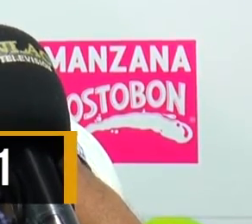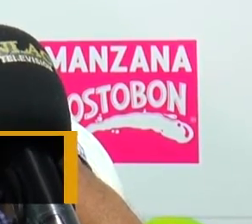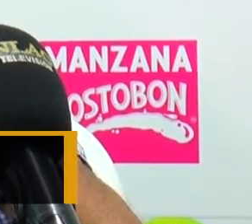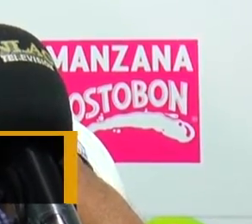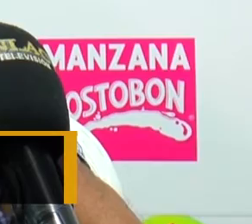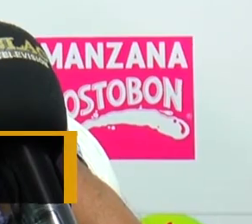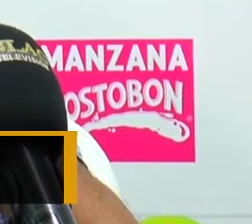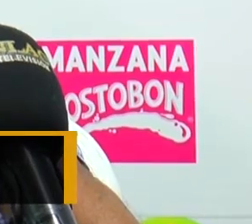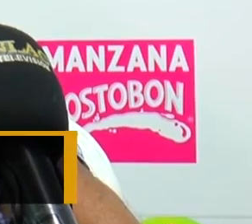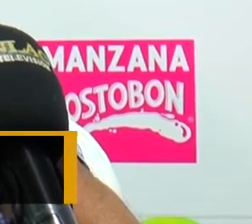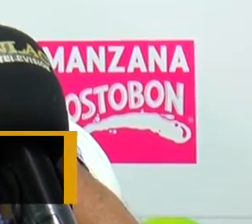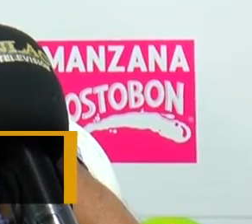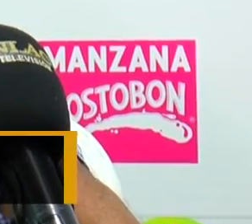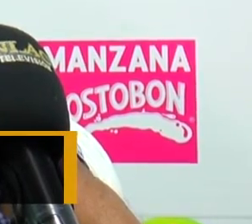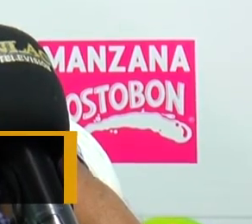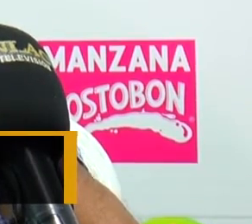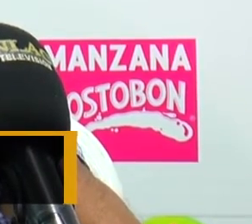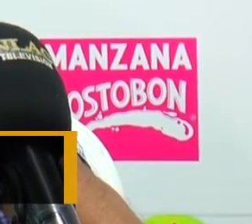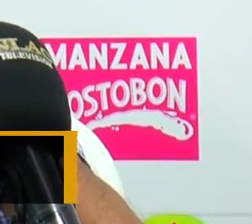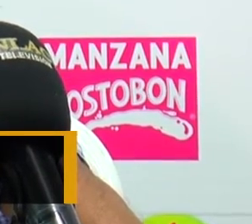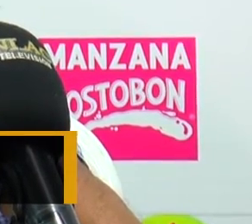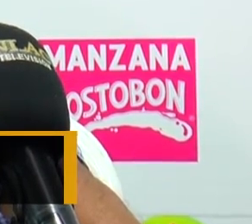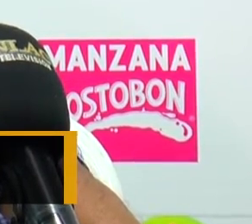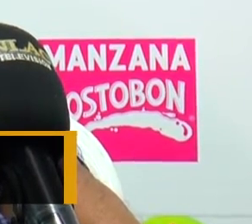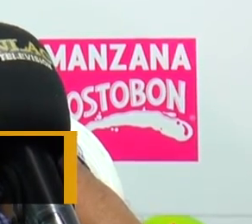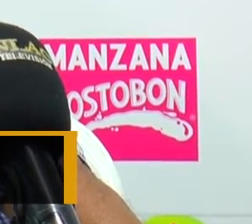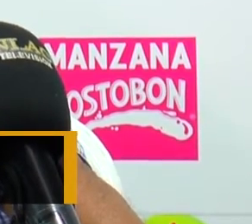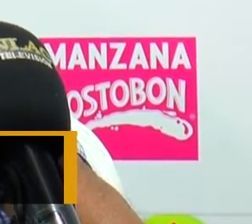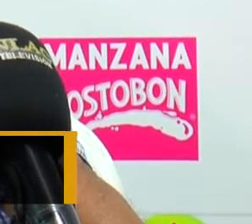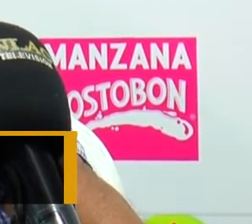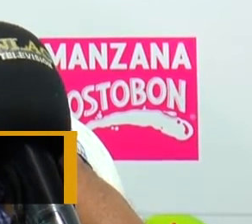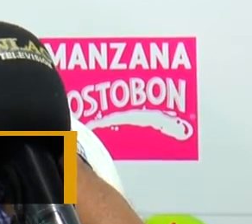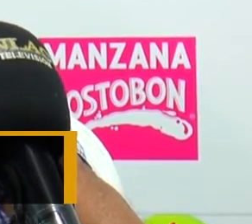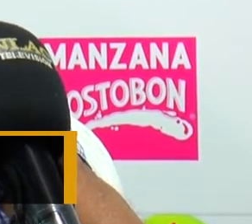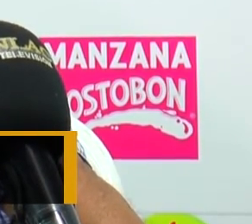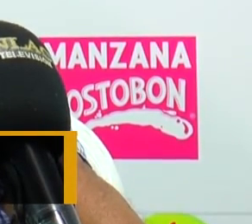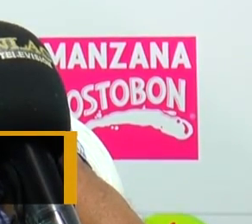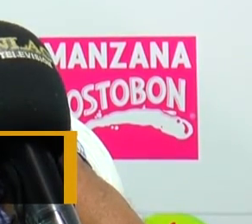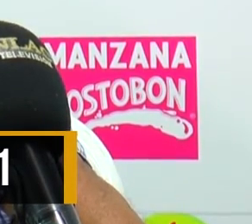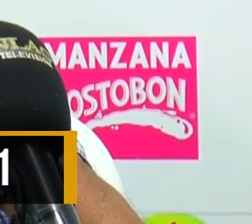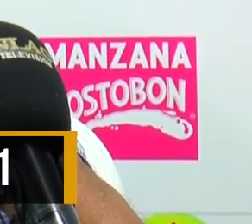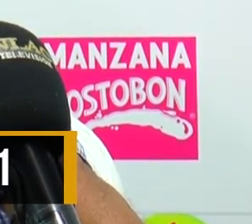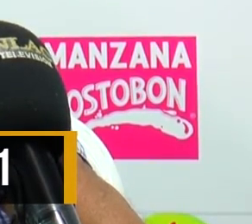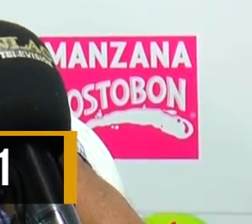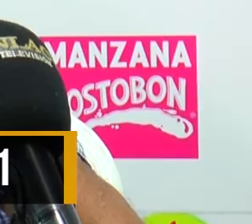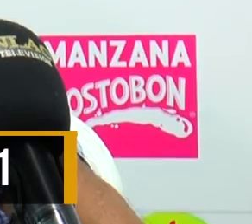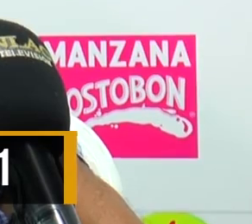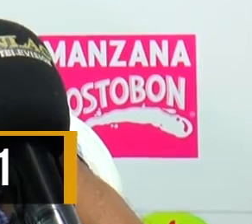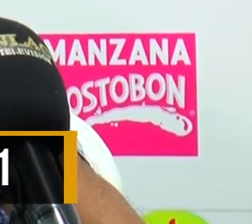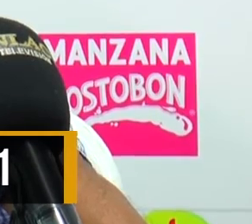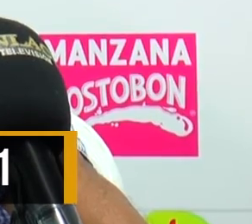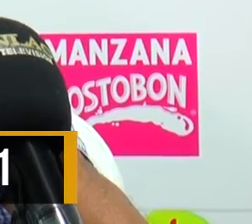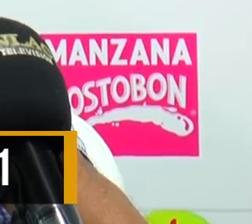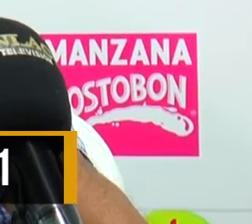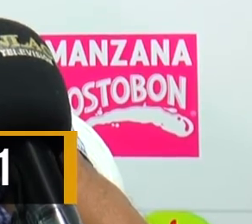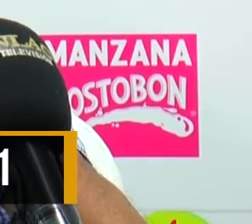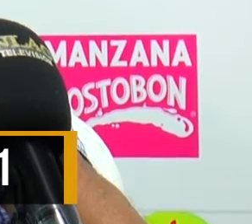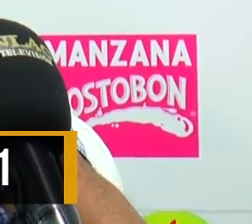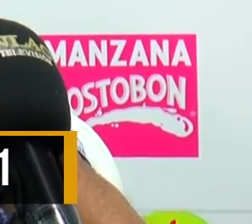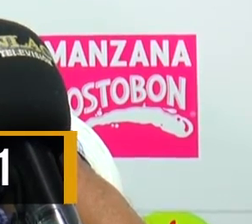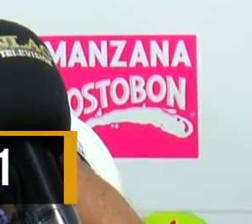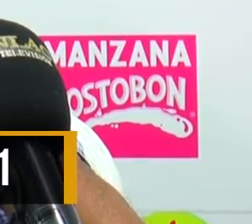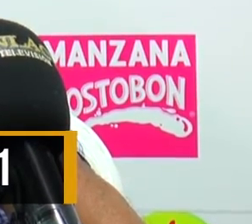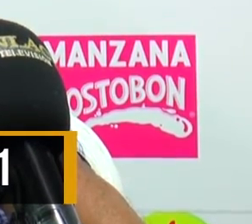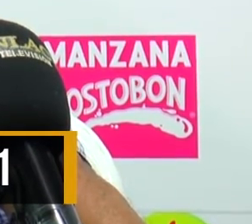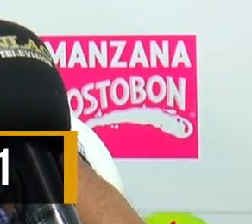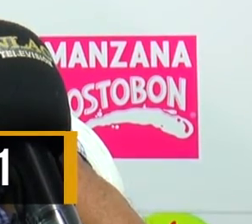Un equipo rápido para pasar de defensa a ataque. Un equipo que rompa, que gane muchos